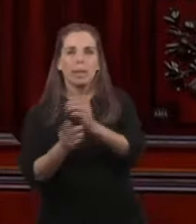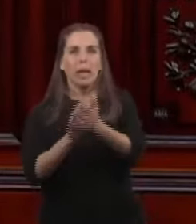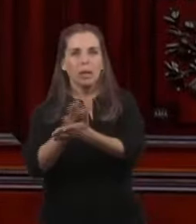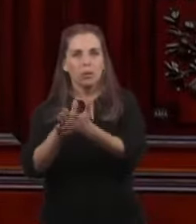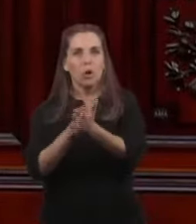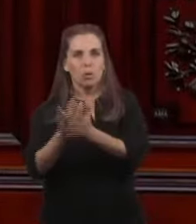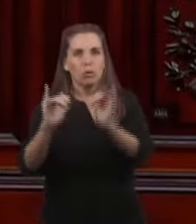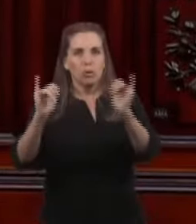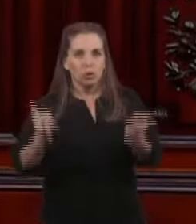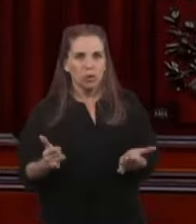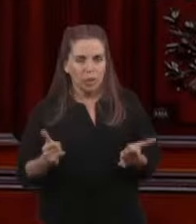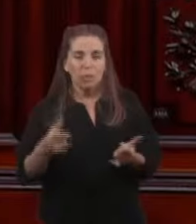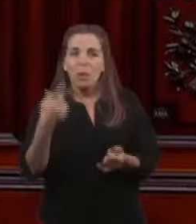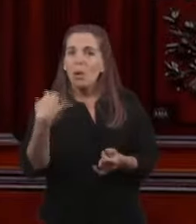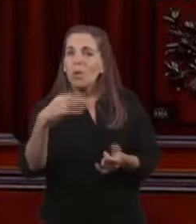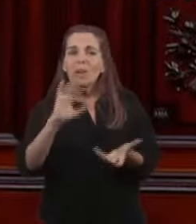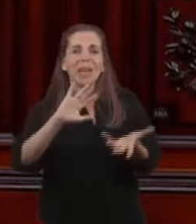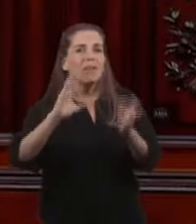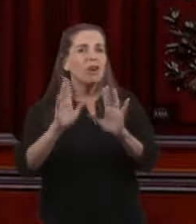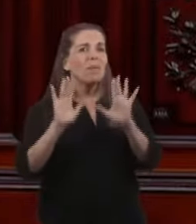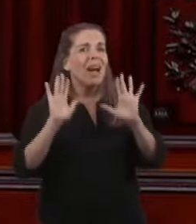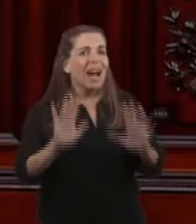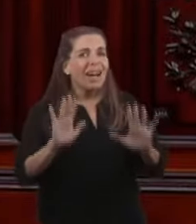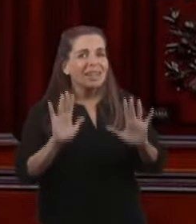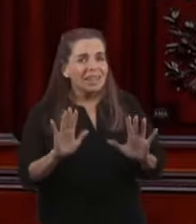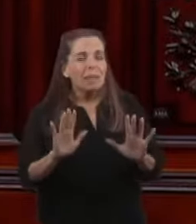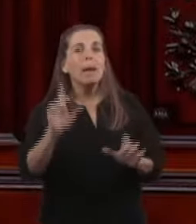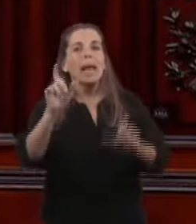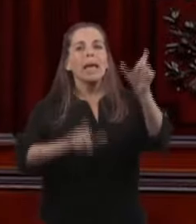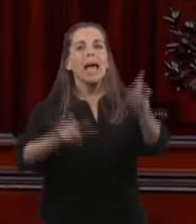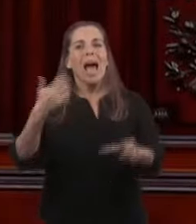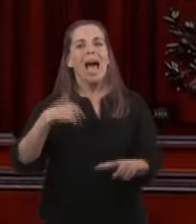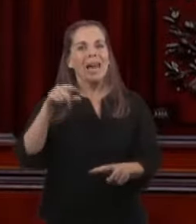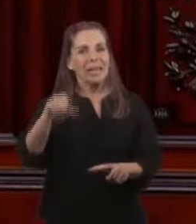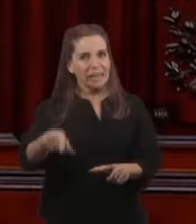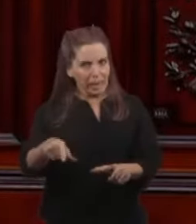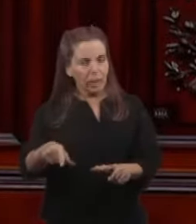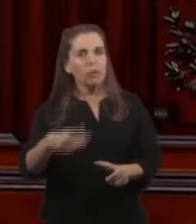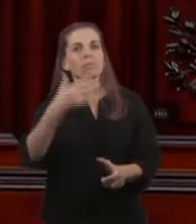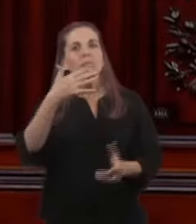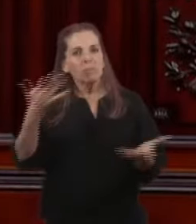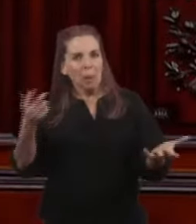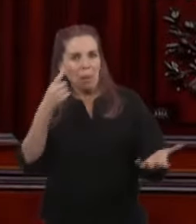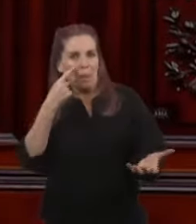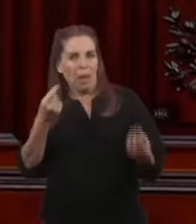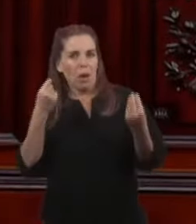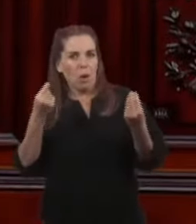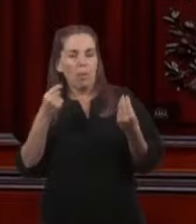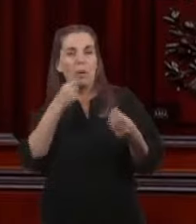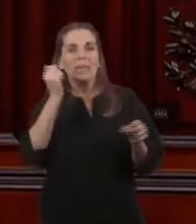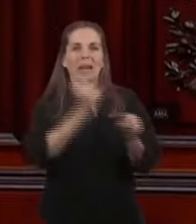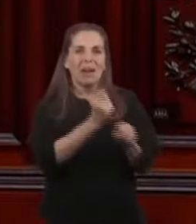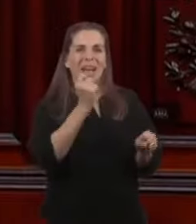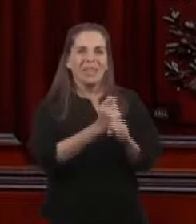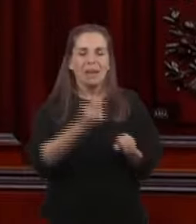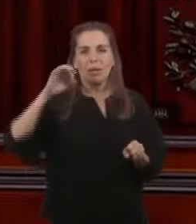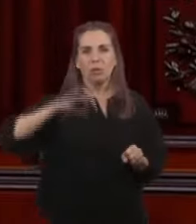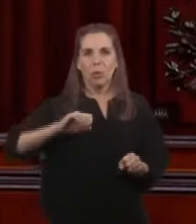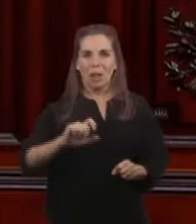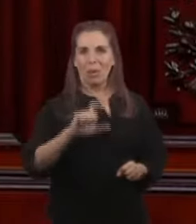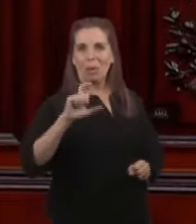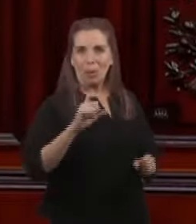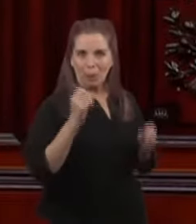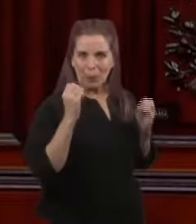Por qué Porque es el único camino para devolverle a los argentinos el fruto de su trabajo que hoy el estado le roba con impuestos